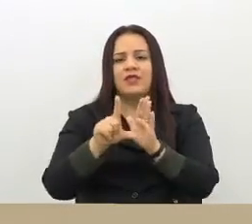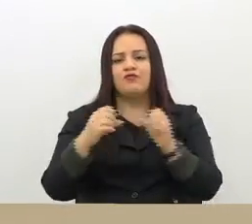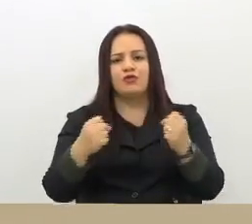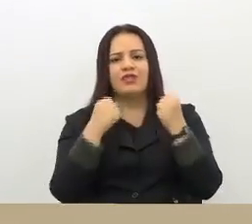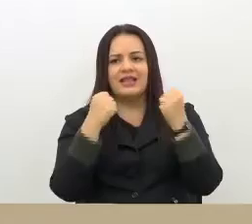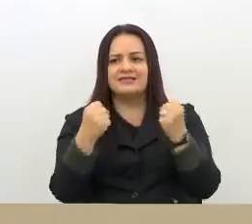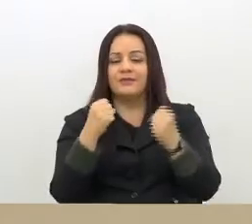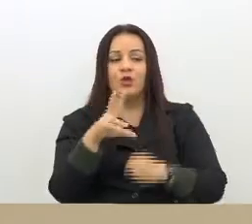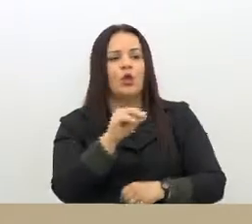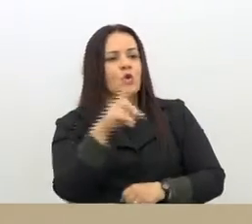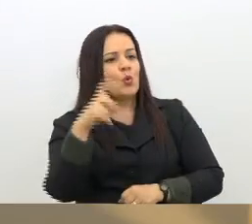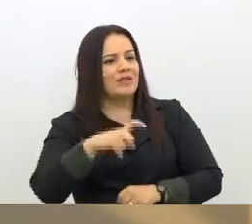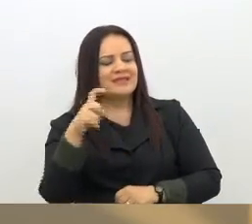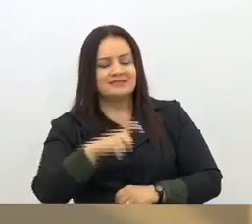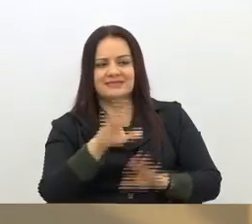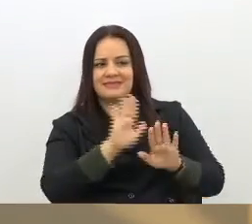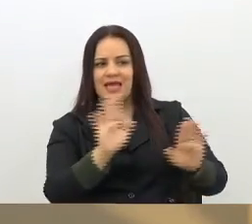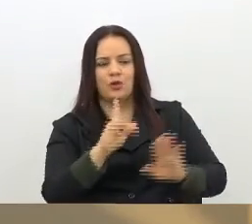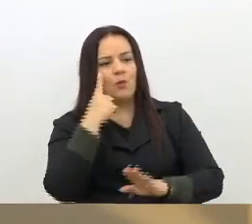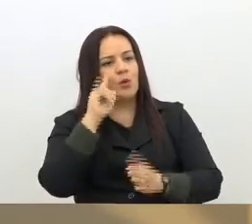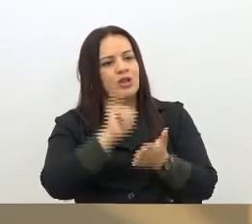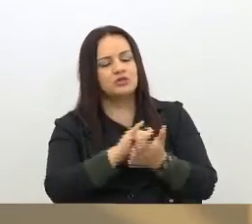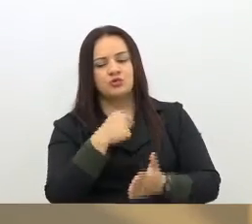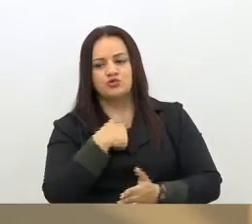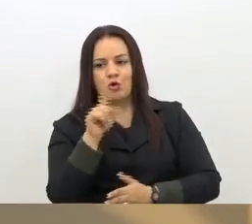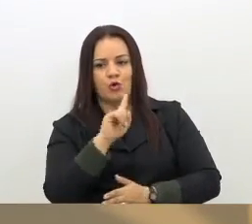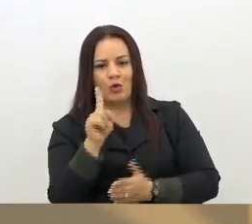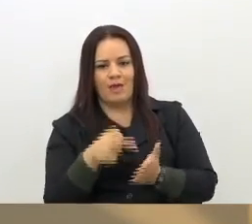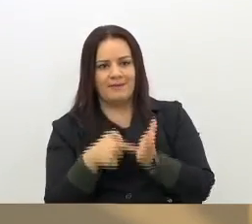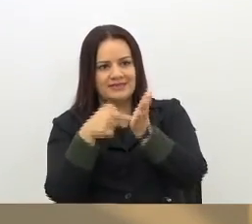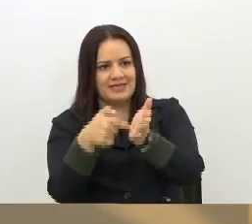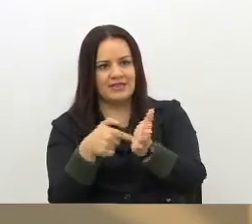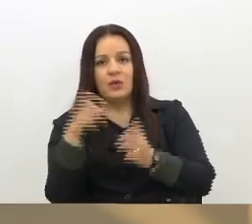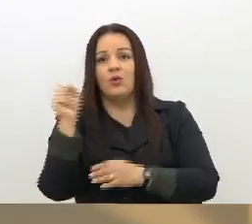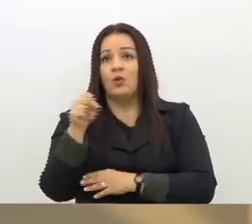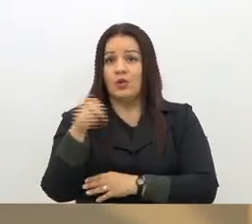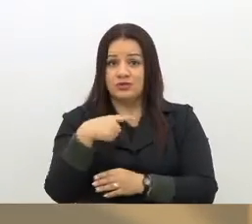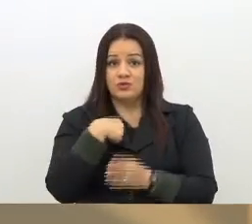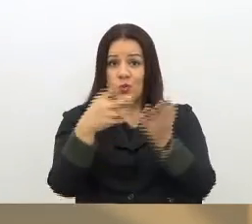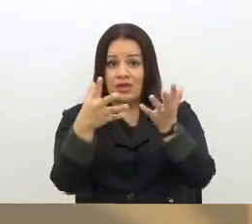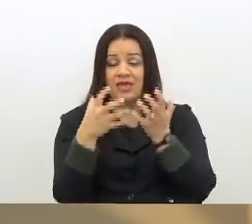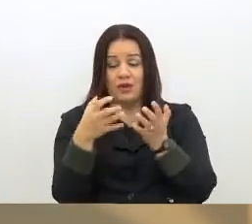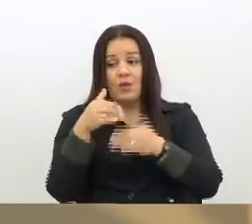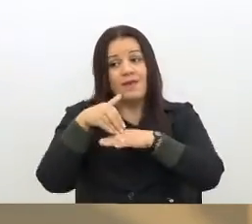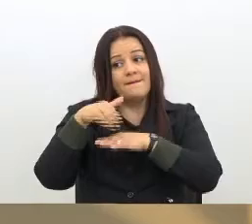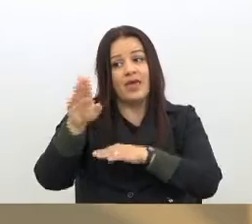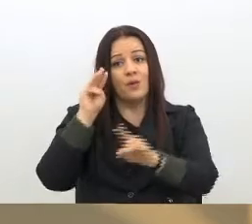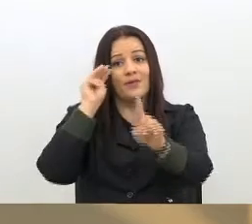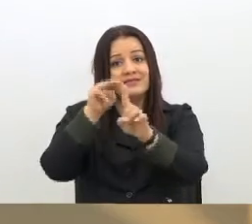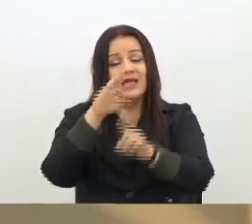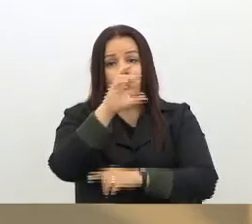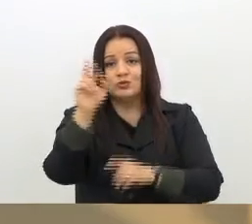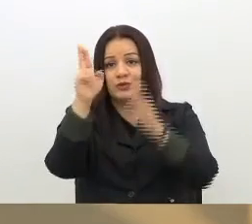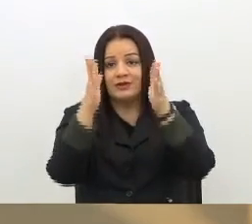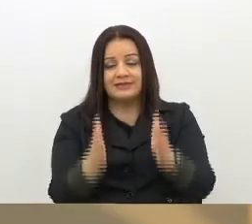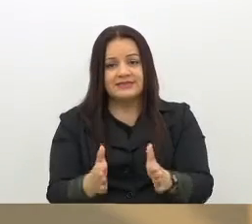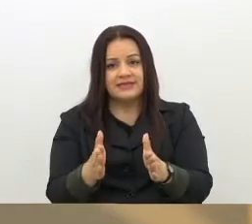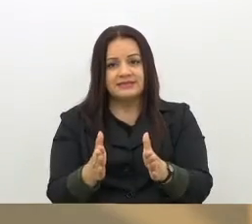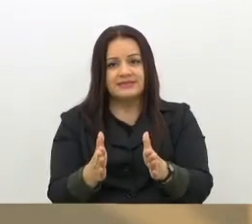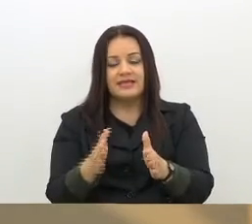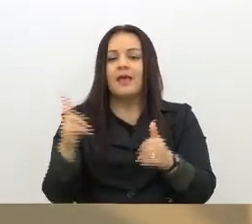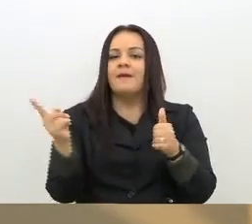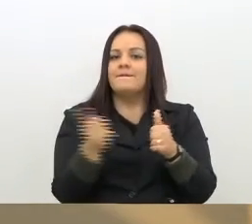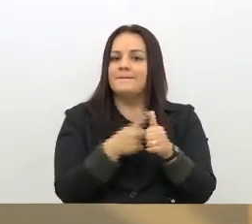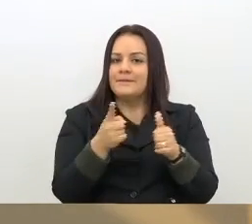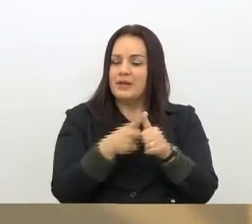acaso? No debería ser necesario y por eso no lo he presentado. Lo que sí quiero es mandar un mensaje a los costarricenses, en primer